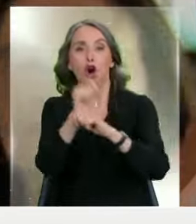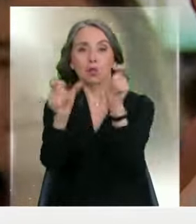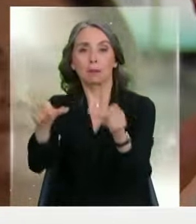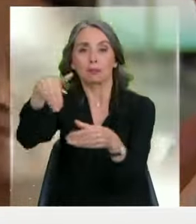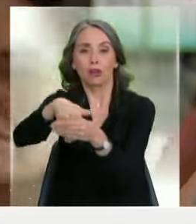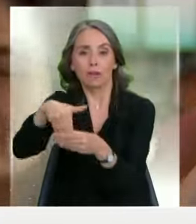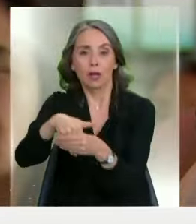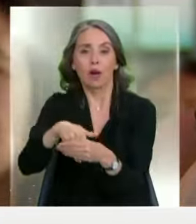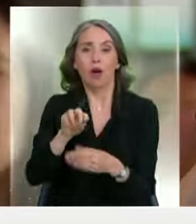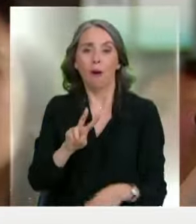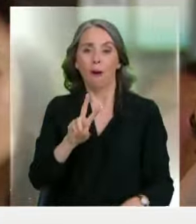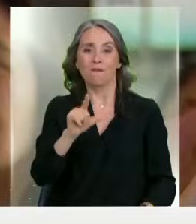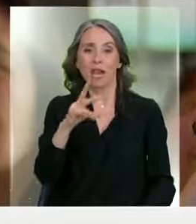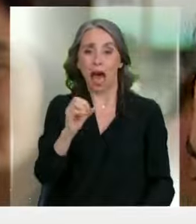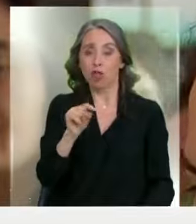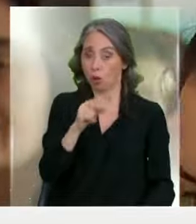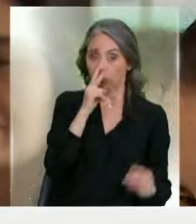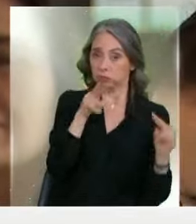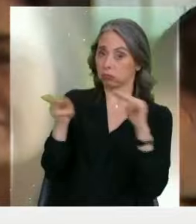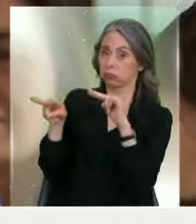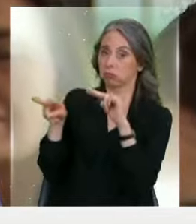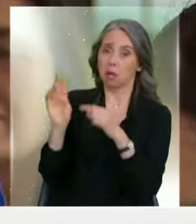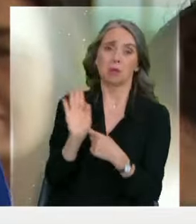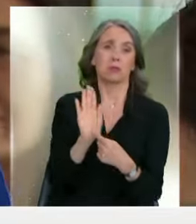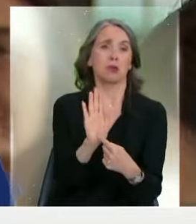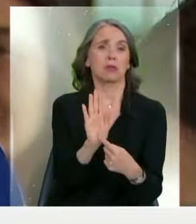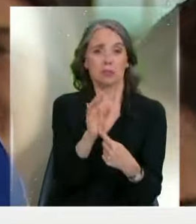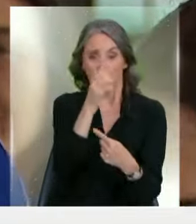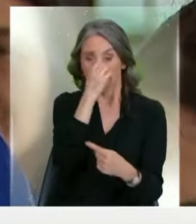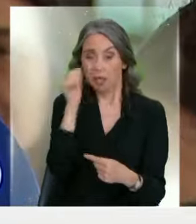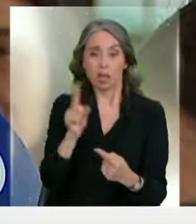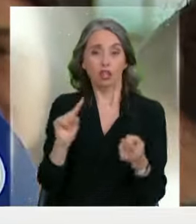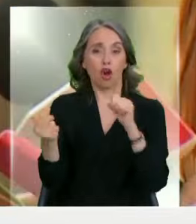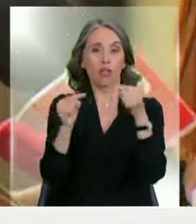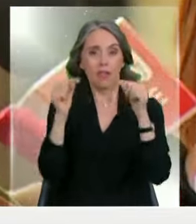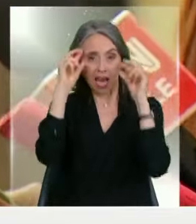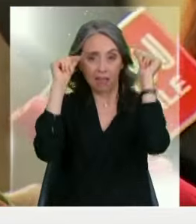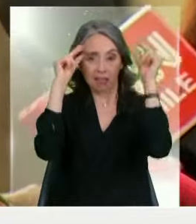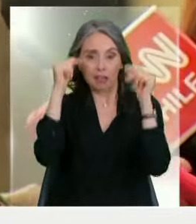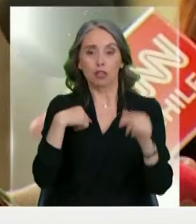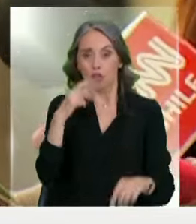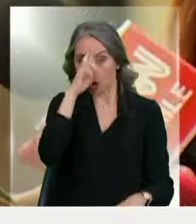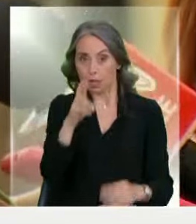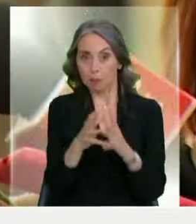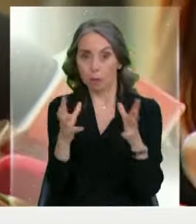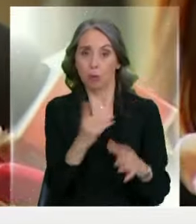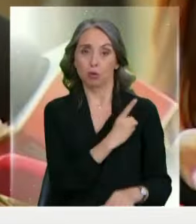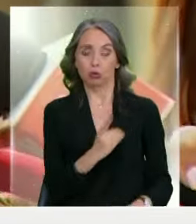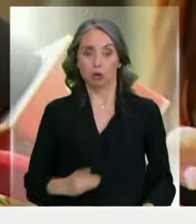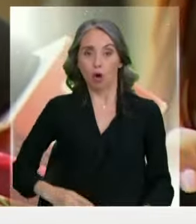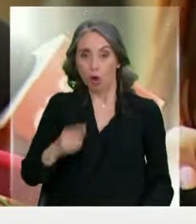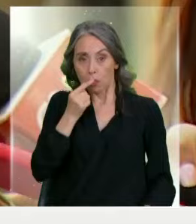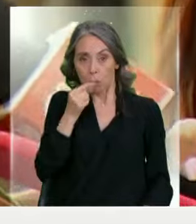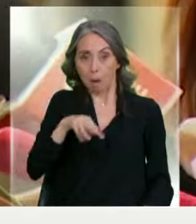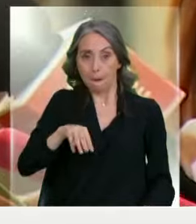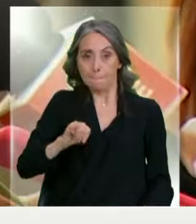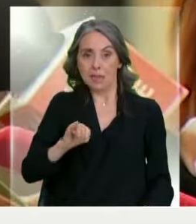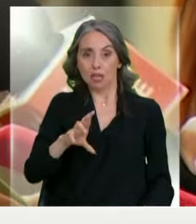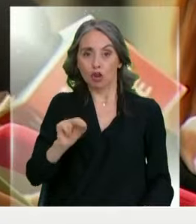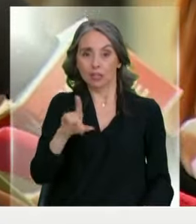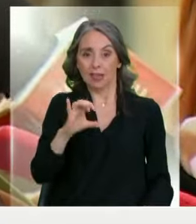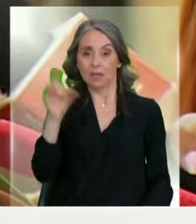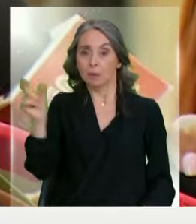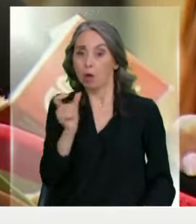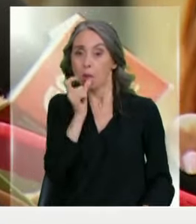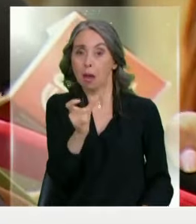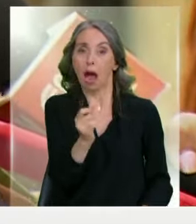votantes. Hoy día Vlado demuestra nuevamente que no están debatiendo ideas. Mira, yo respeto mucho al diputado Mirosevic, pero en esto él se